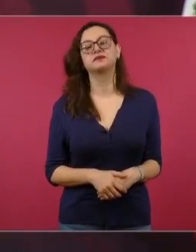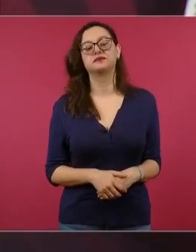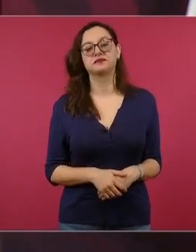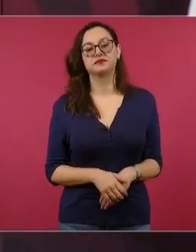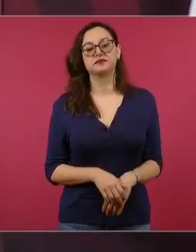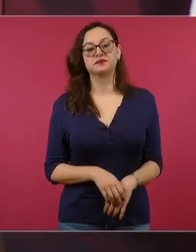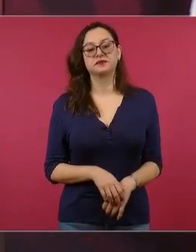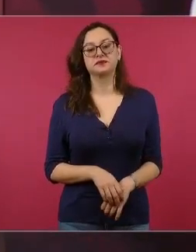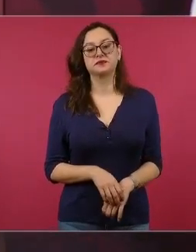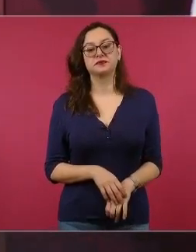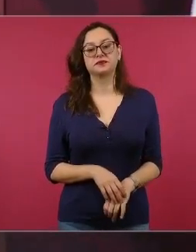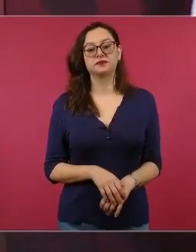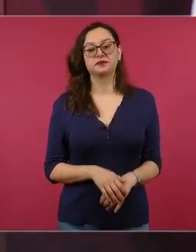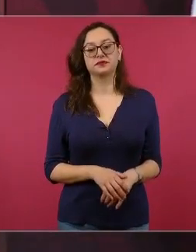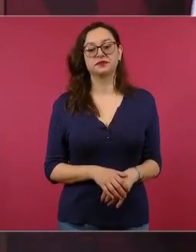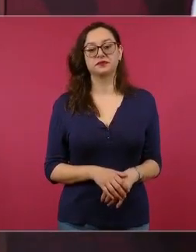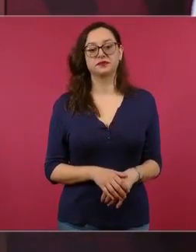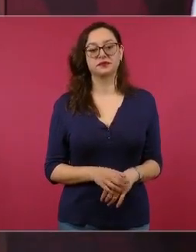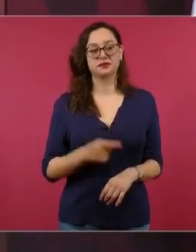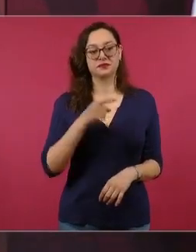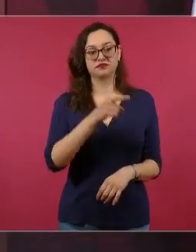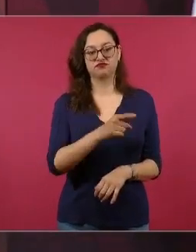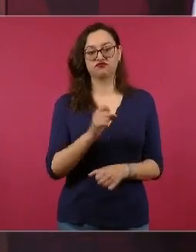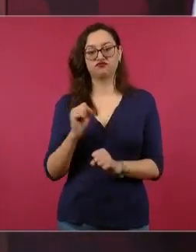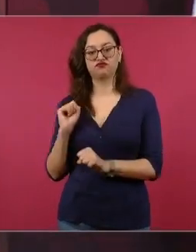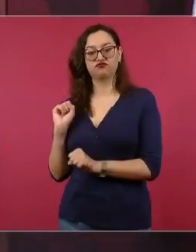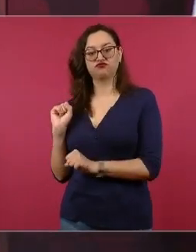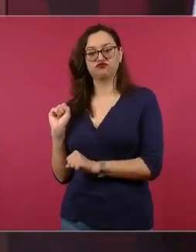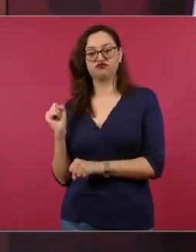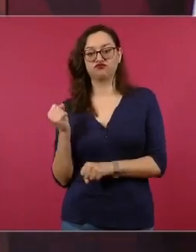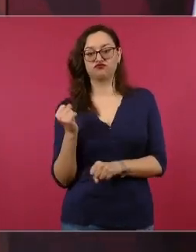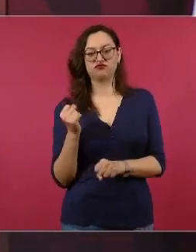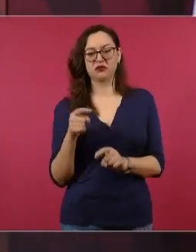es como pegarle un jonrón